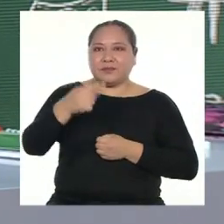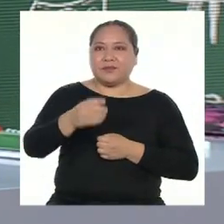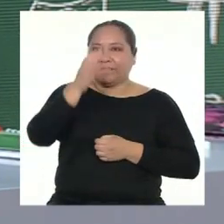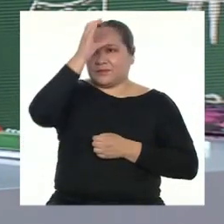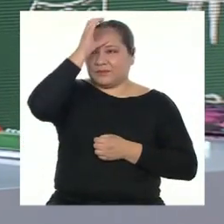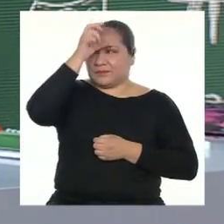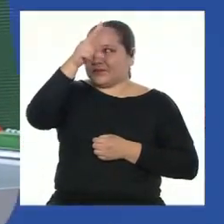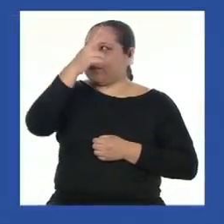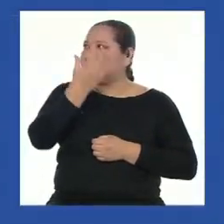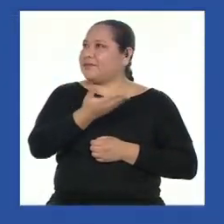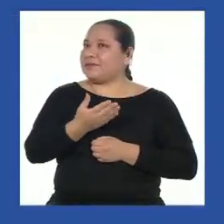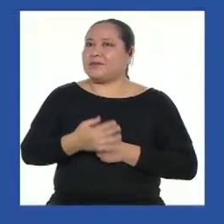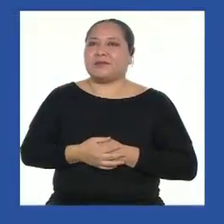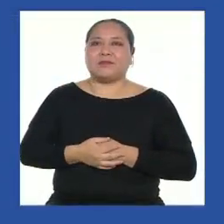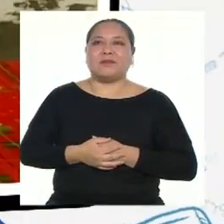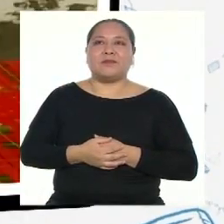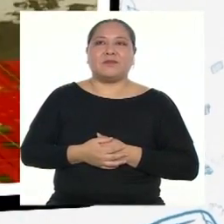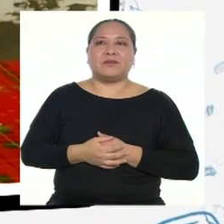Cusco.